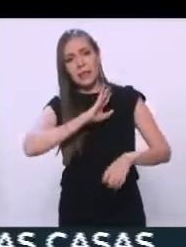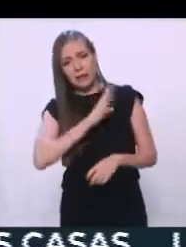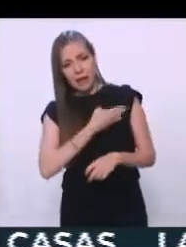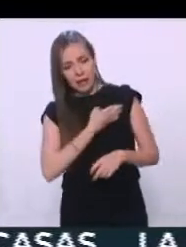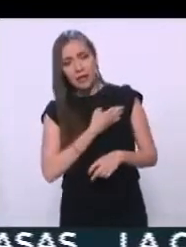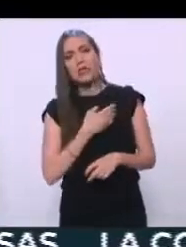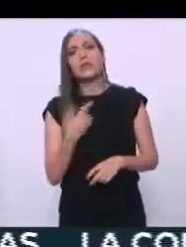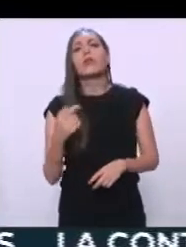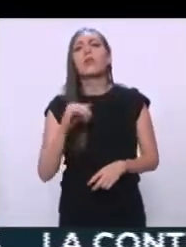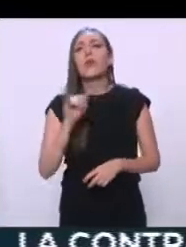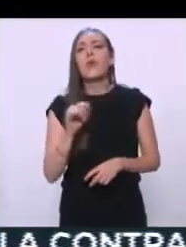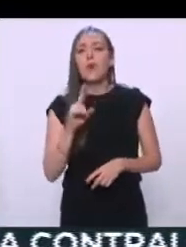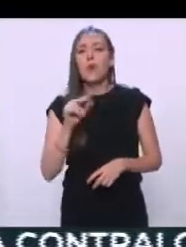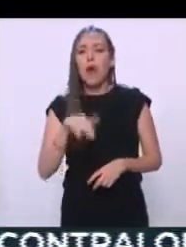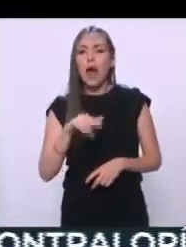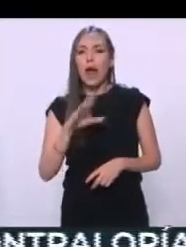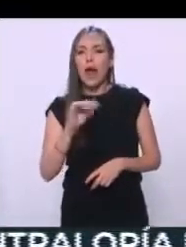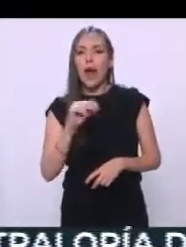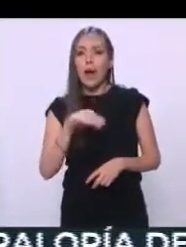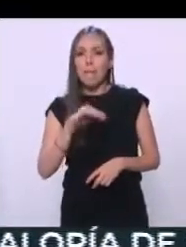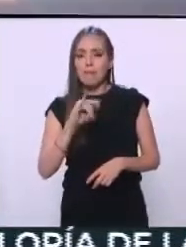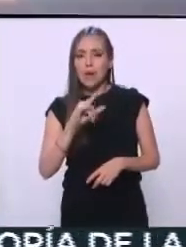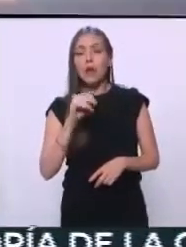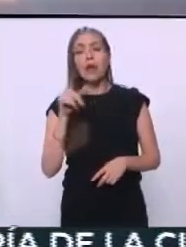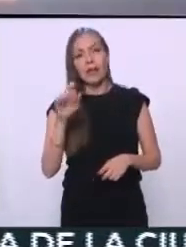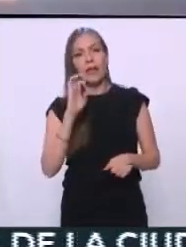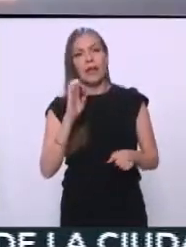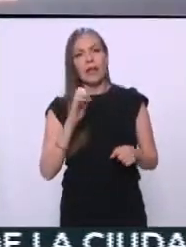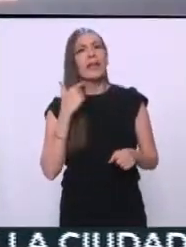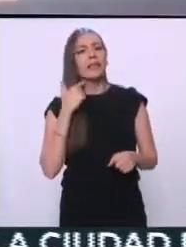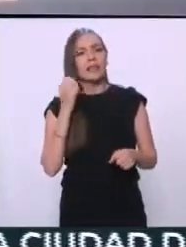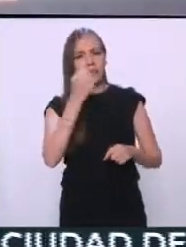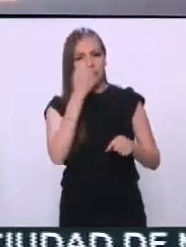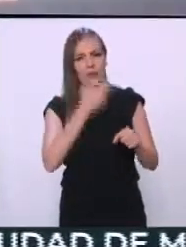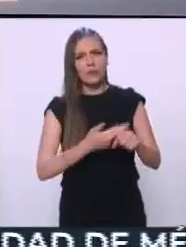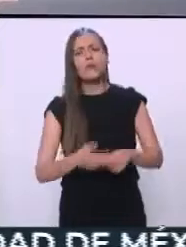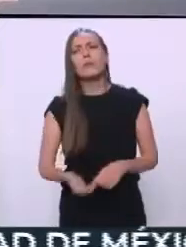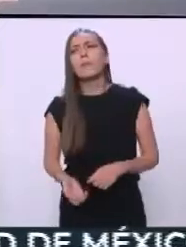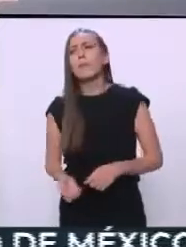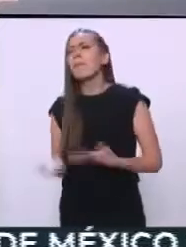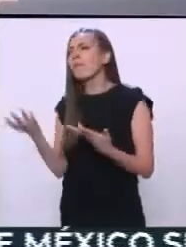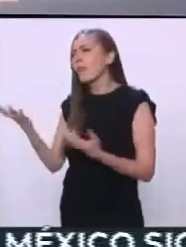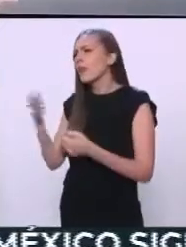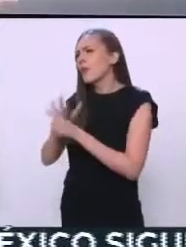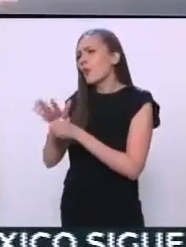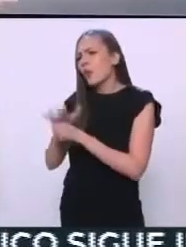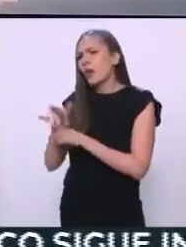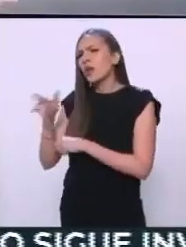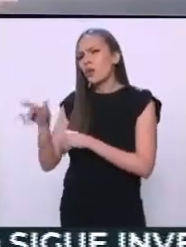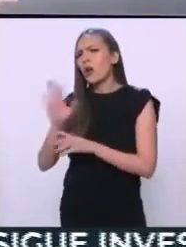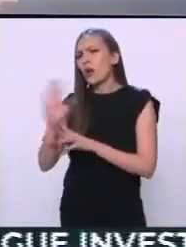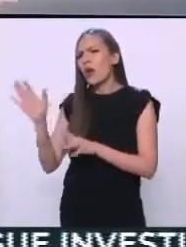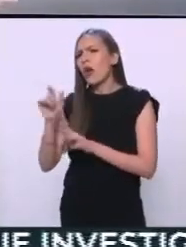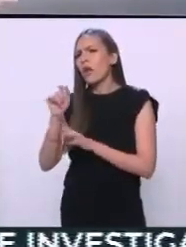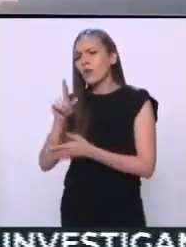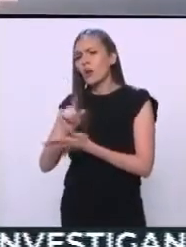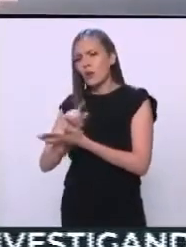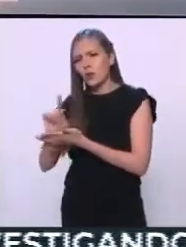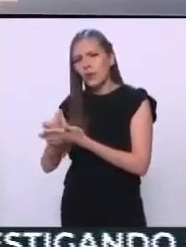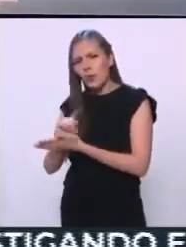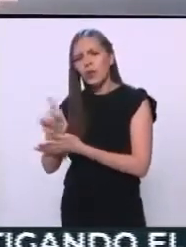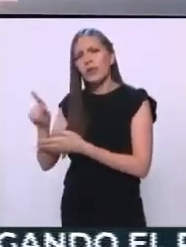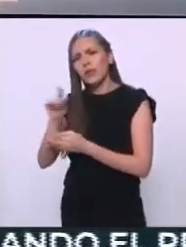Camilo Muriño, quien fue su secretario de Gobernación. ¿Cómo cuáles? Háblanos de algunos que tengas identificados, los has estado publicando en tu cuenta de Twitter, que vamos a decir